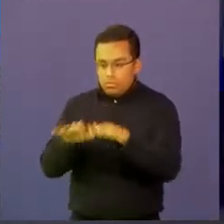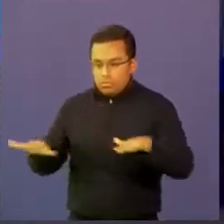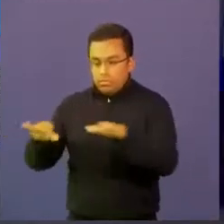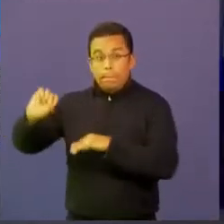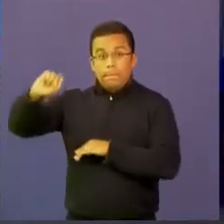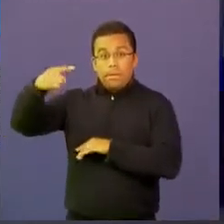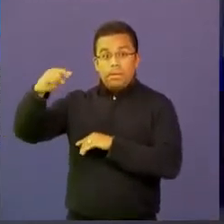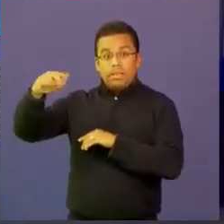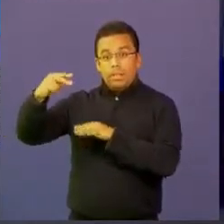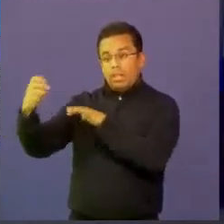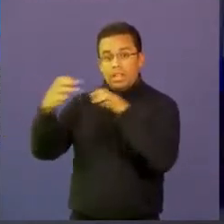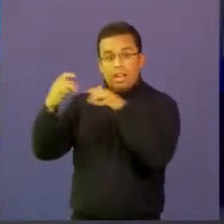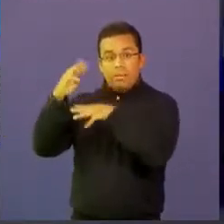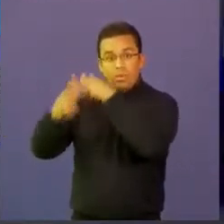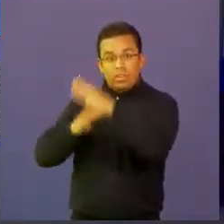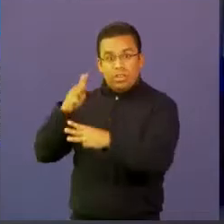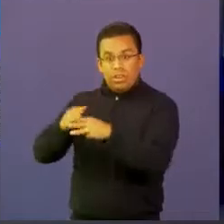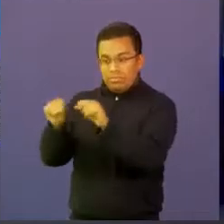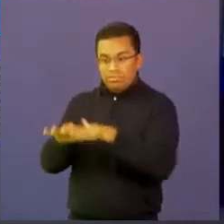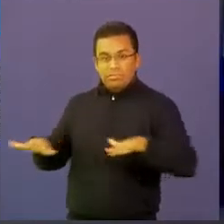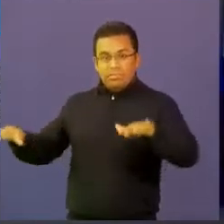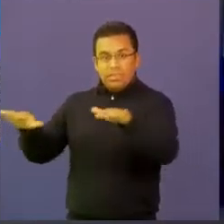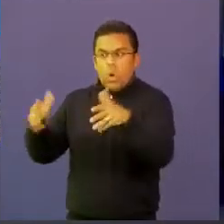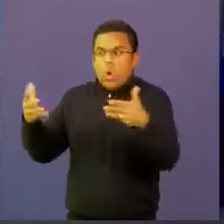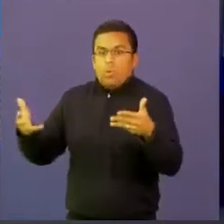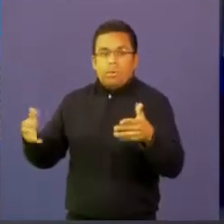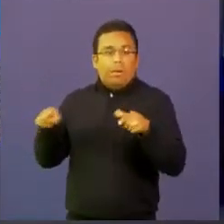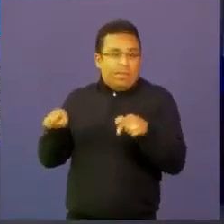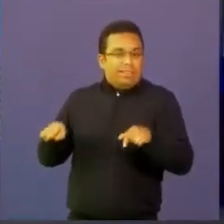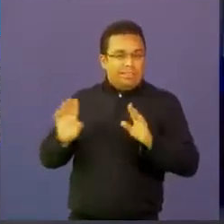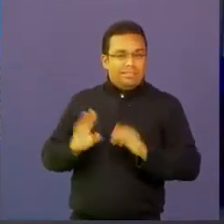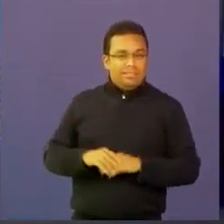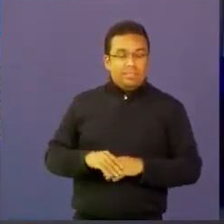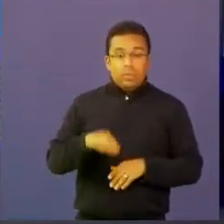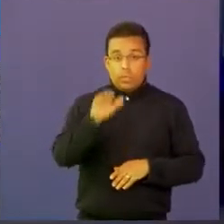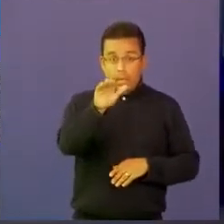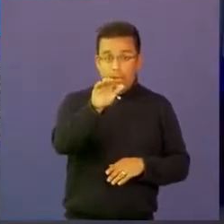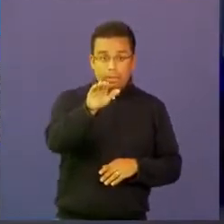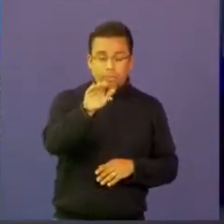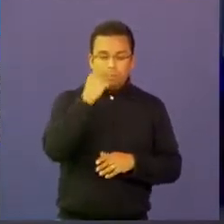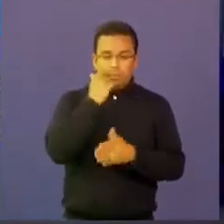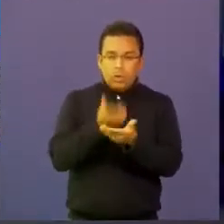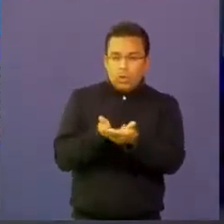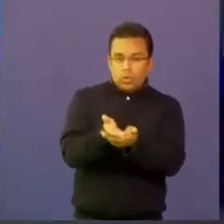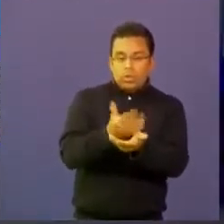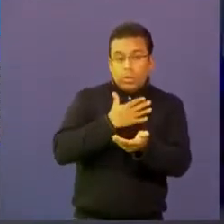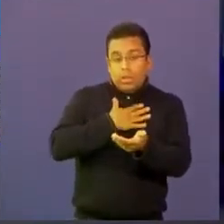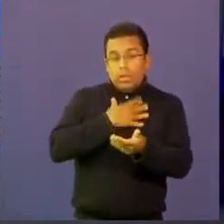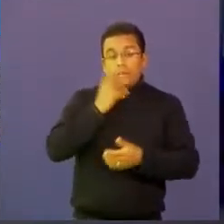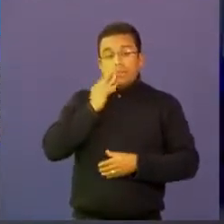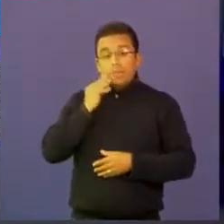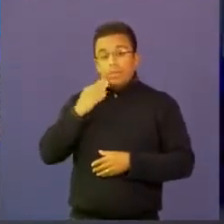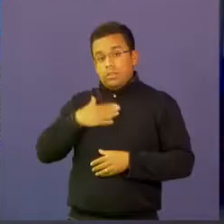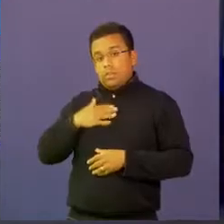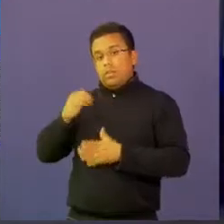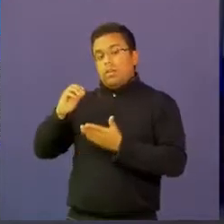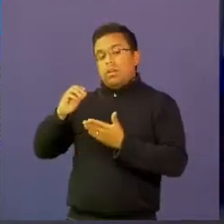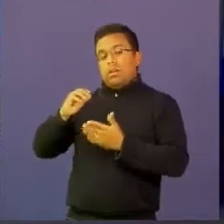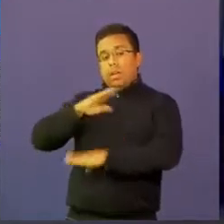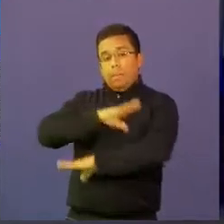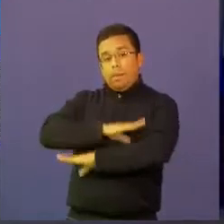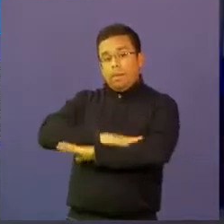través de Minecraft acá les tengo un par de consejos que vienen tanto de mi experiencia como teacher ambasador